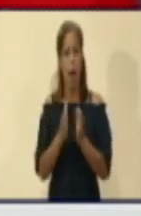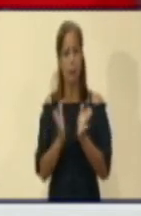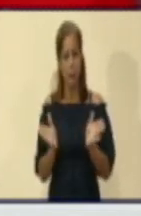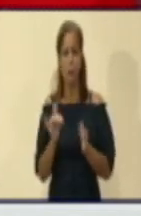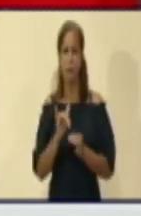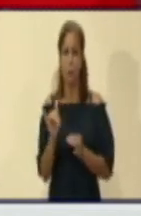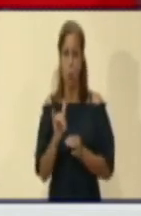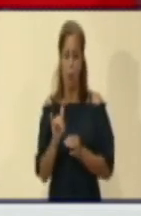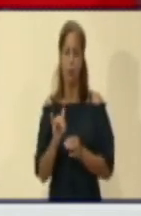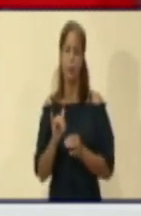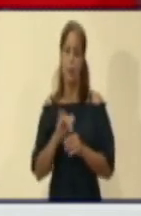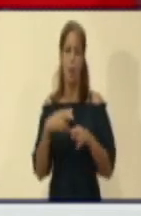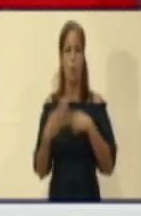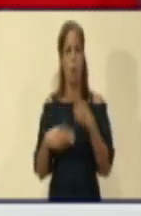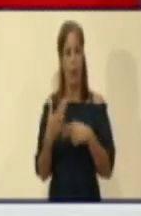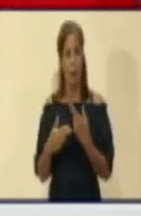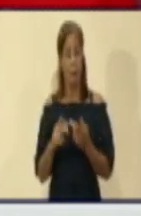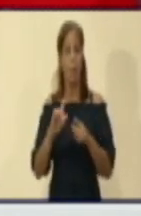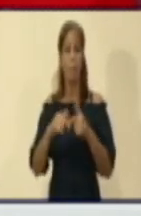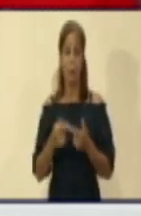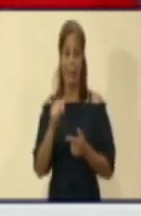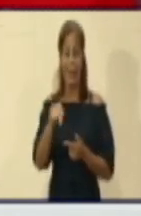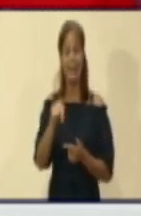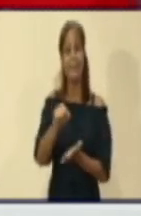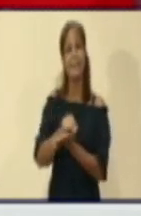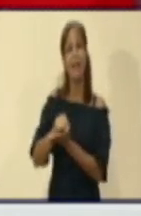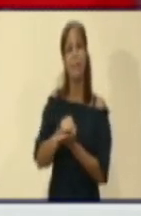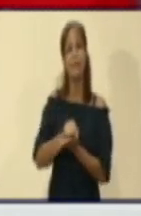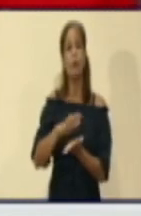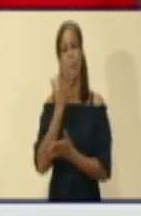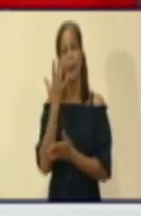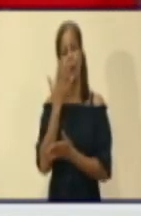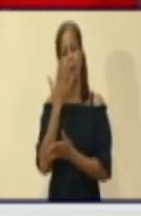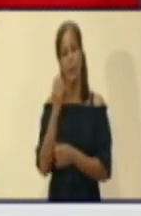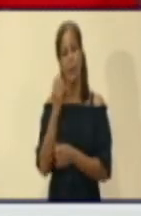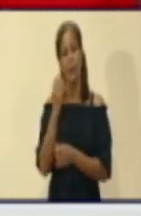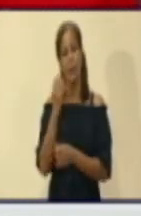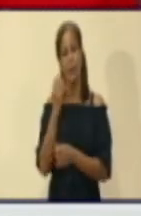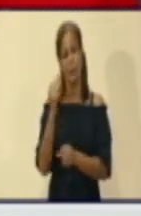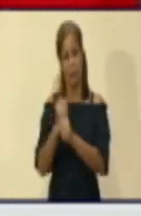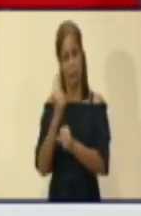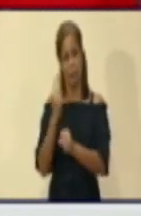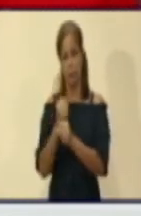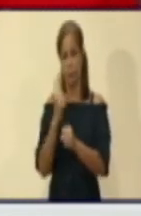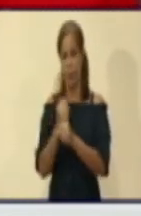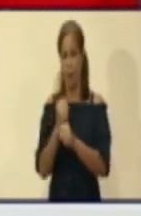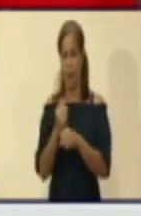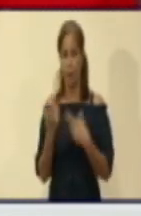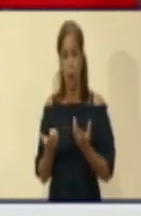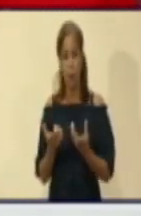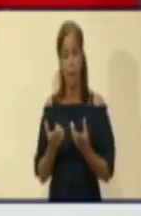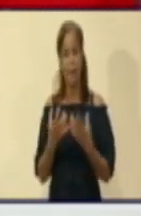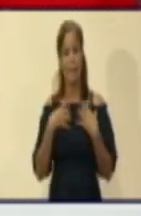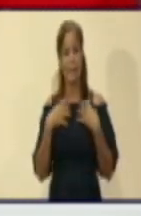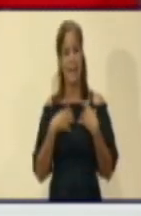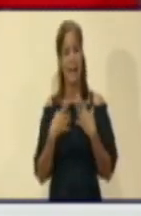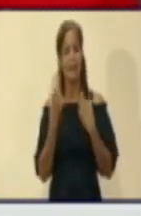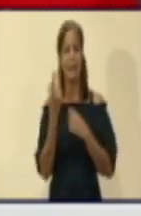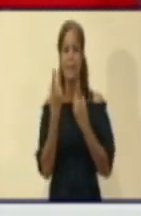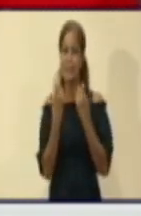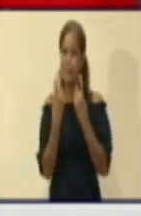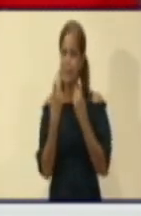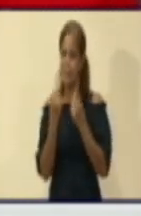estamos convencidos que ese servicio se estaría prestando solo para los trabajadores imprescindibles. Nuevamente, reclamamos el apoyo, la disposición de los